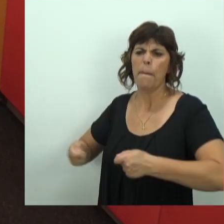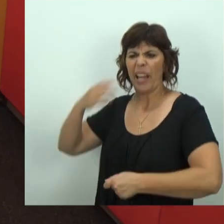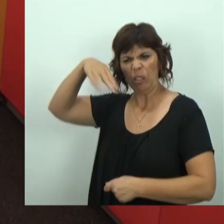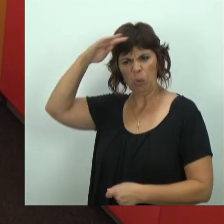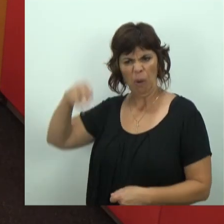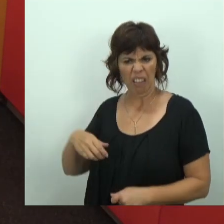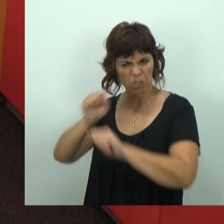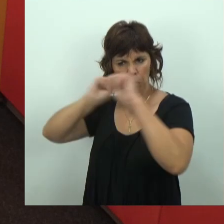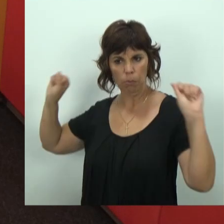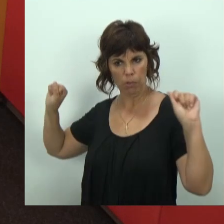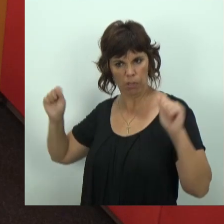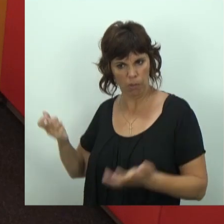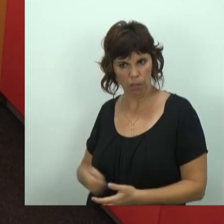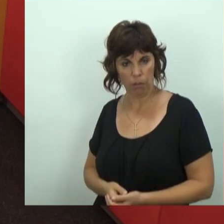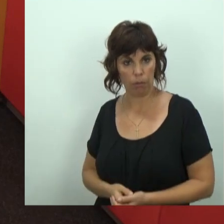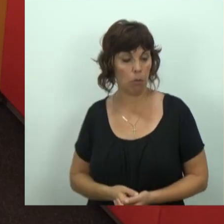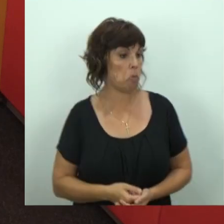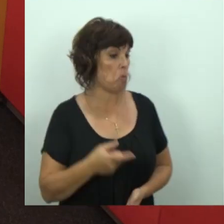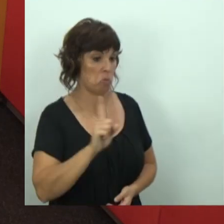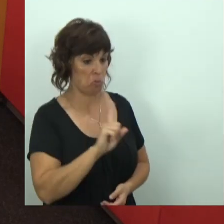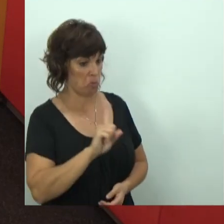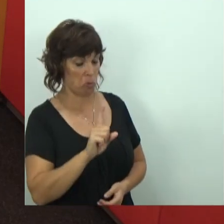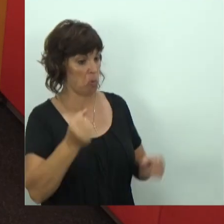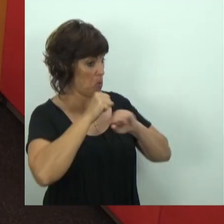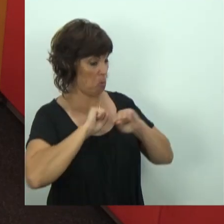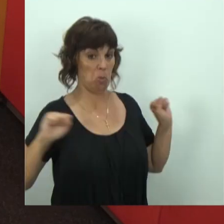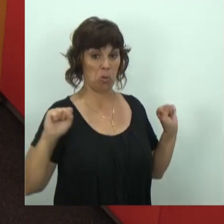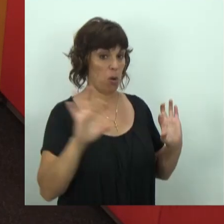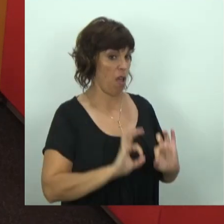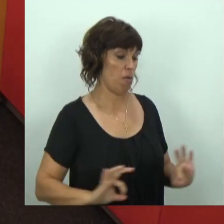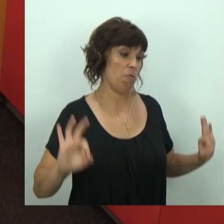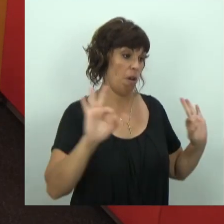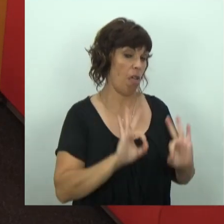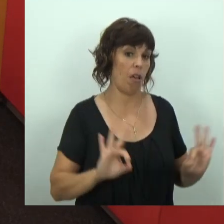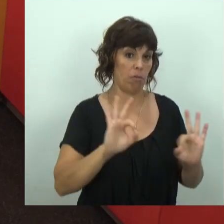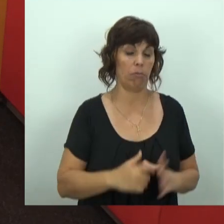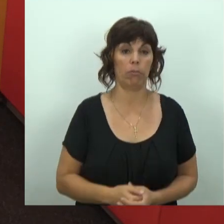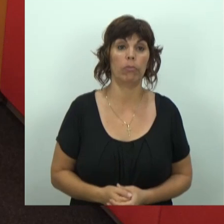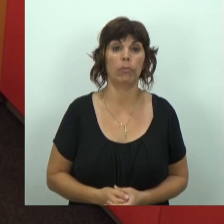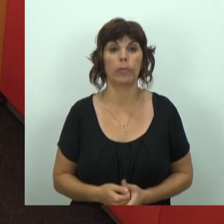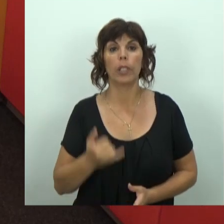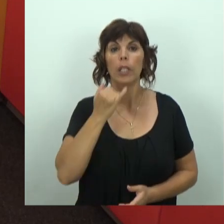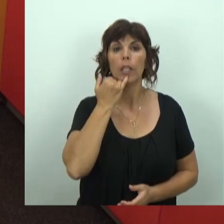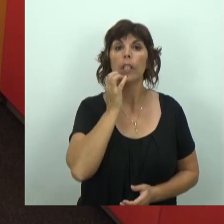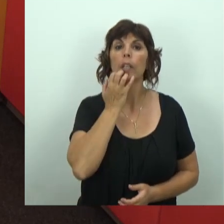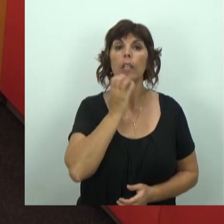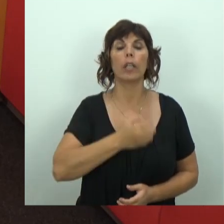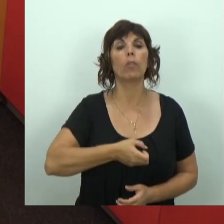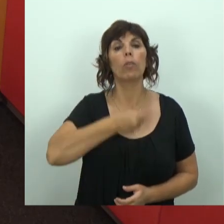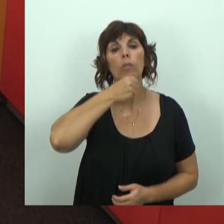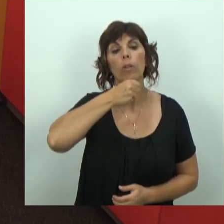No, querido, nada es imposible. Y en griego dice: si